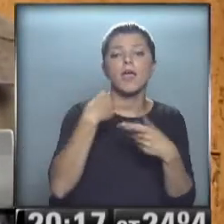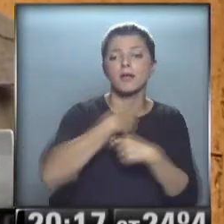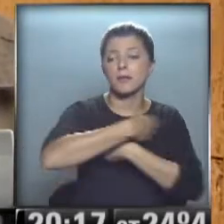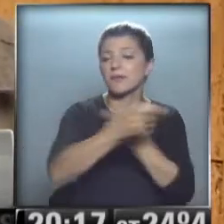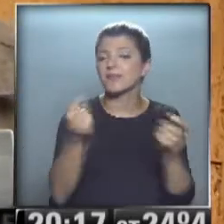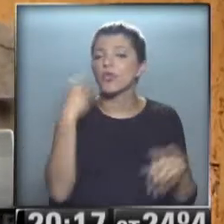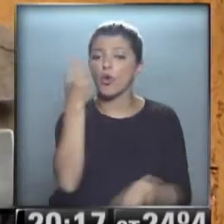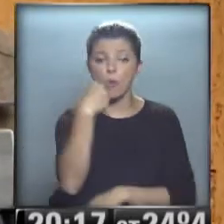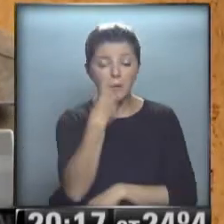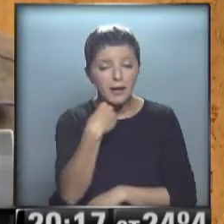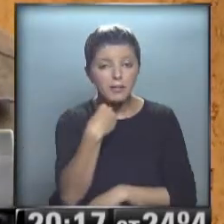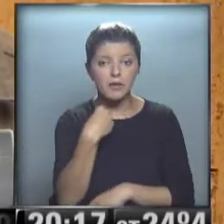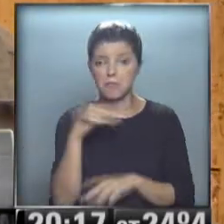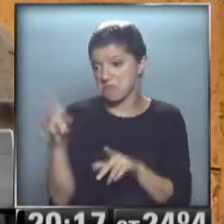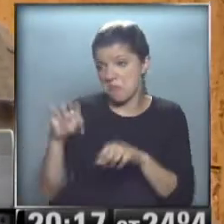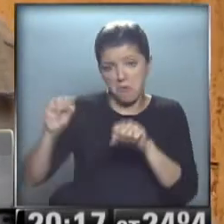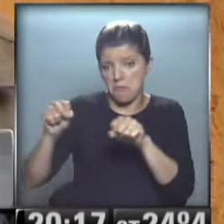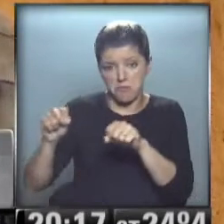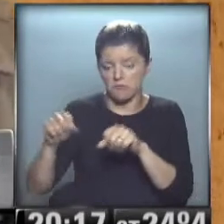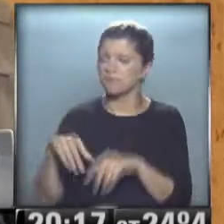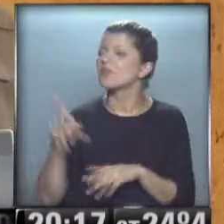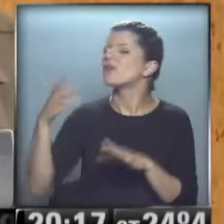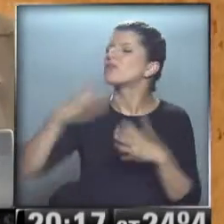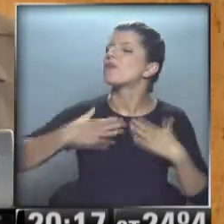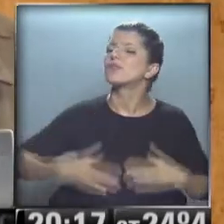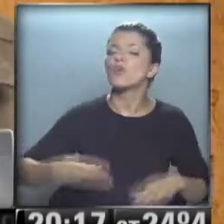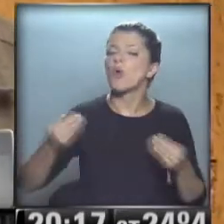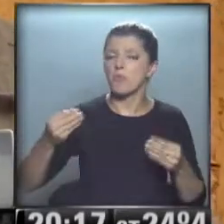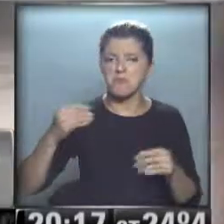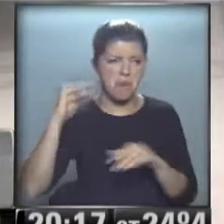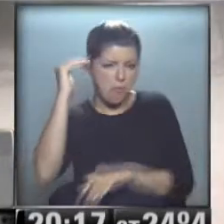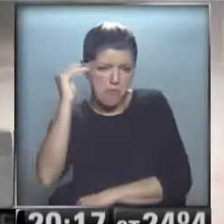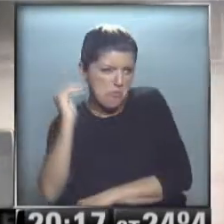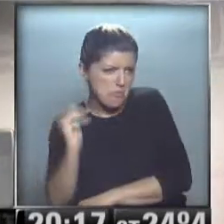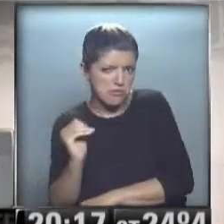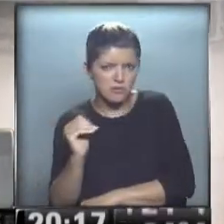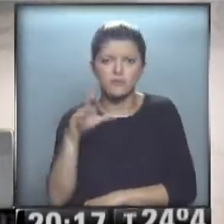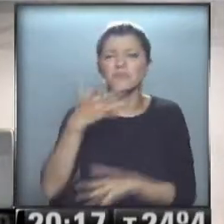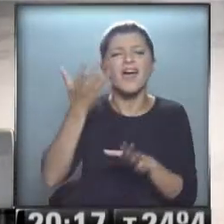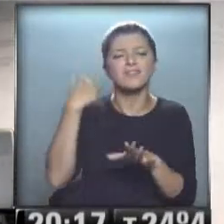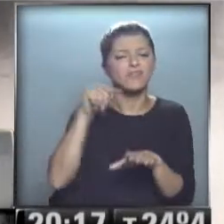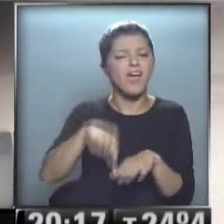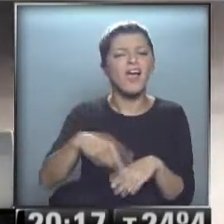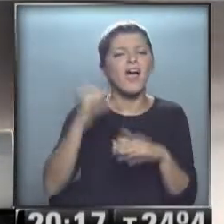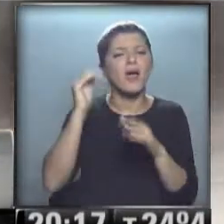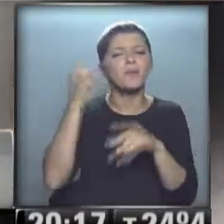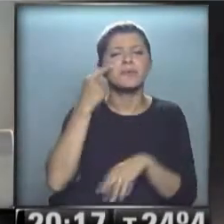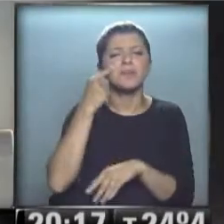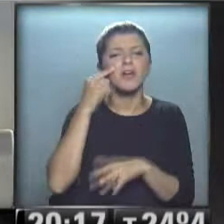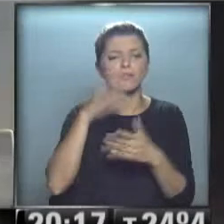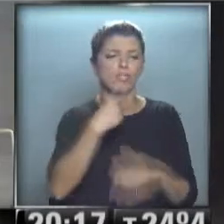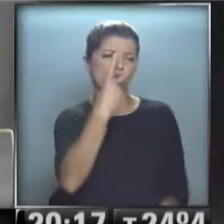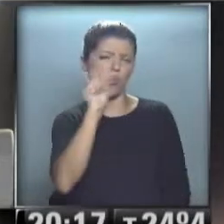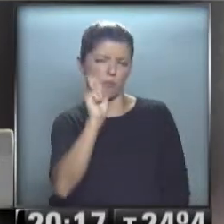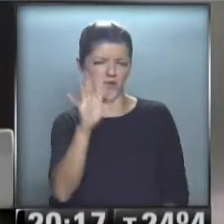él. ¿Cómo era físicamente? Menudito era. ¿Hace cuánto estaba acá? Él, 2 meses